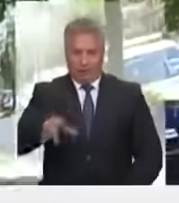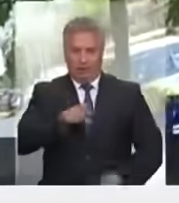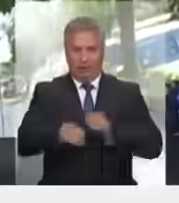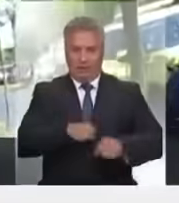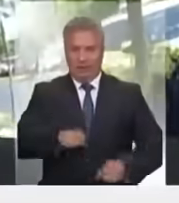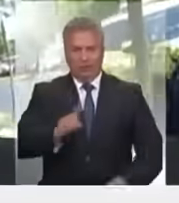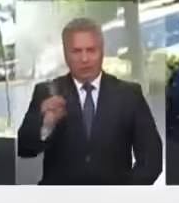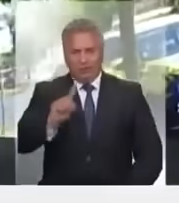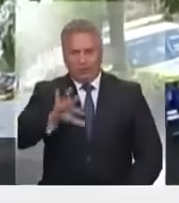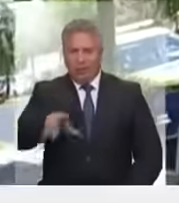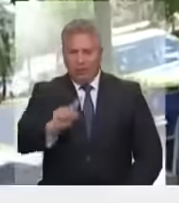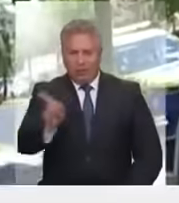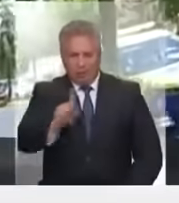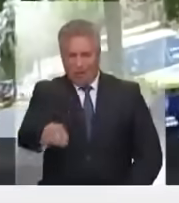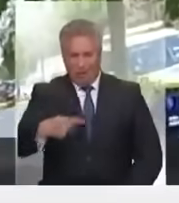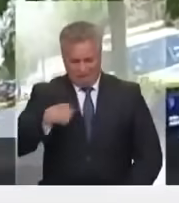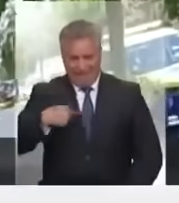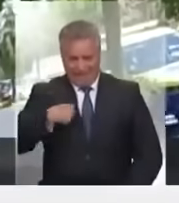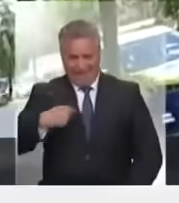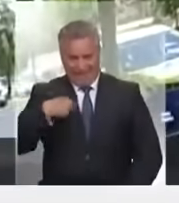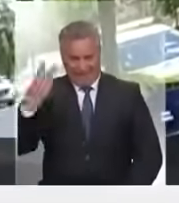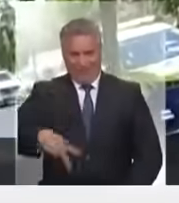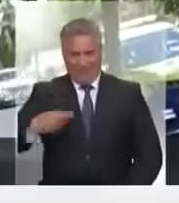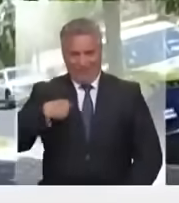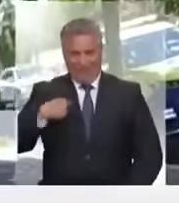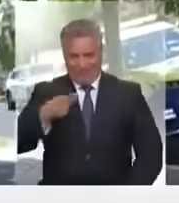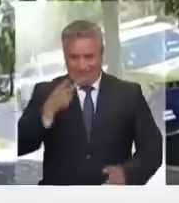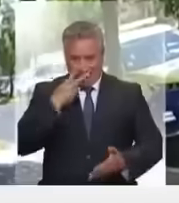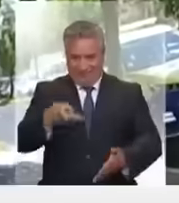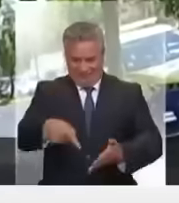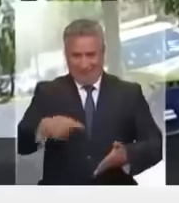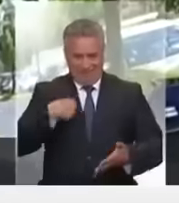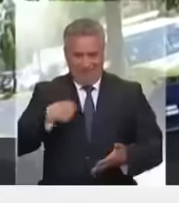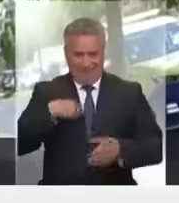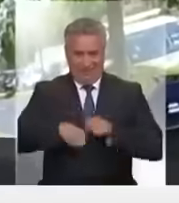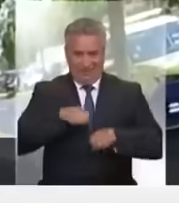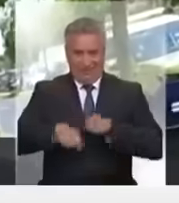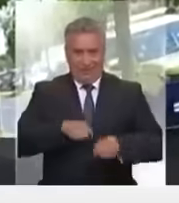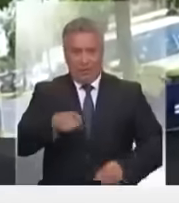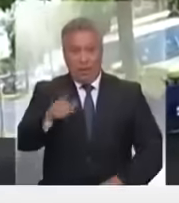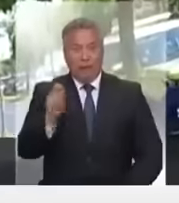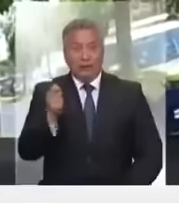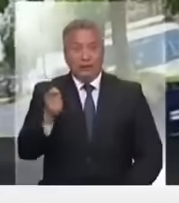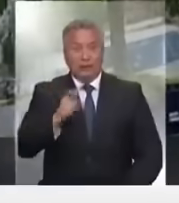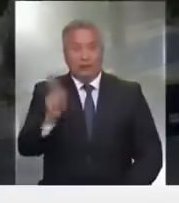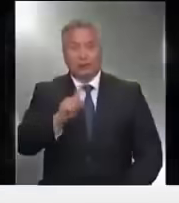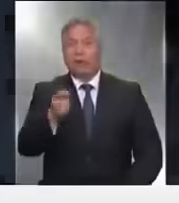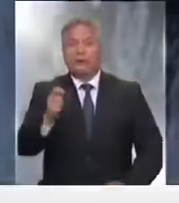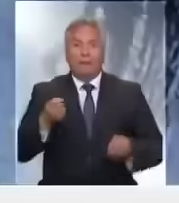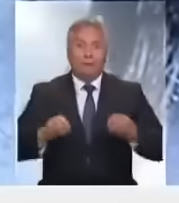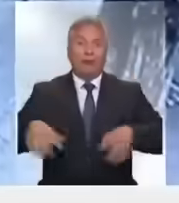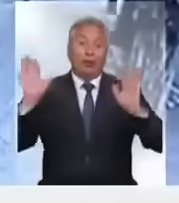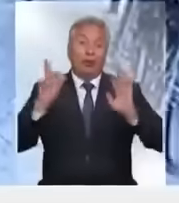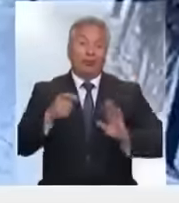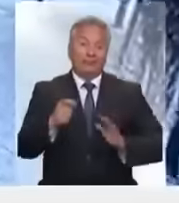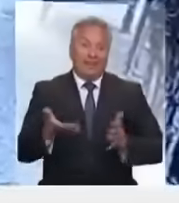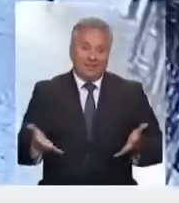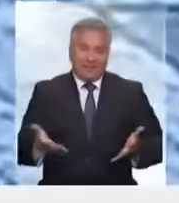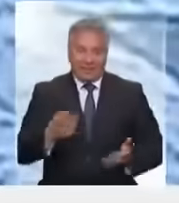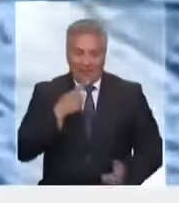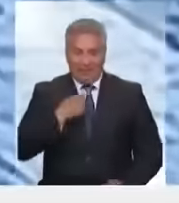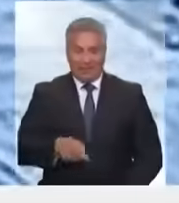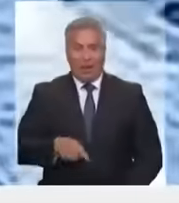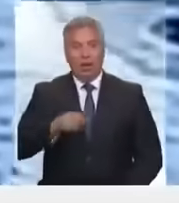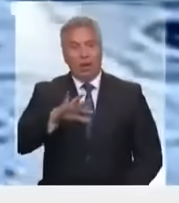es mío. Ya. Mire, estaba en el suelo todo el rato. ¿No tenéis las llaves? No, me las perdimos. El robo